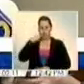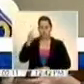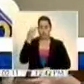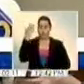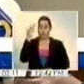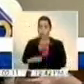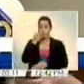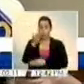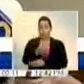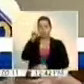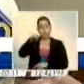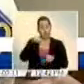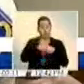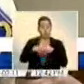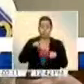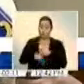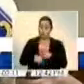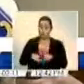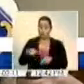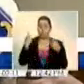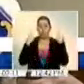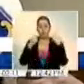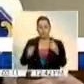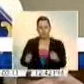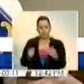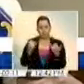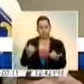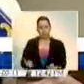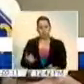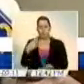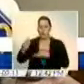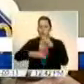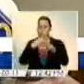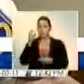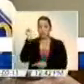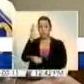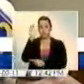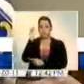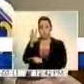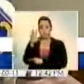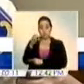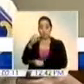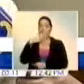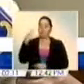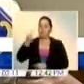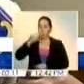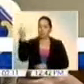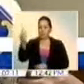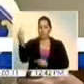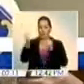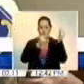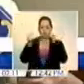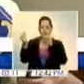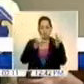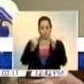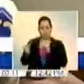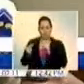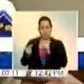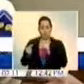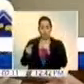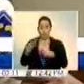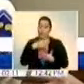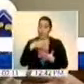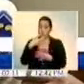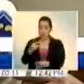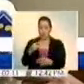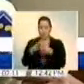condenamos, sino que la criticamos. Nosotros hemos tratado de, en este Parlamento, hacer un espacio verdadero de diálogo, entendiendo que el interés